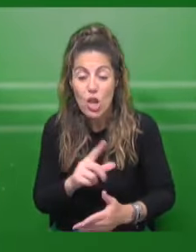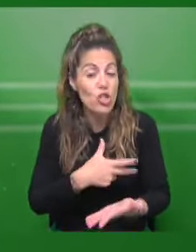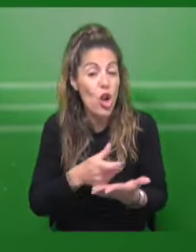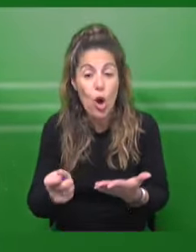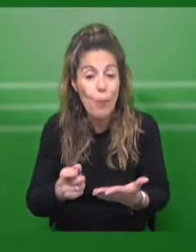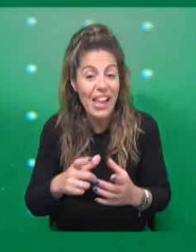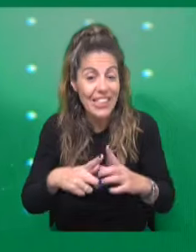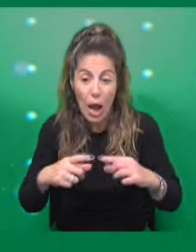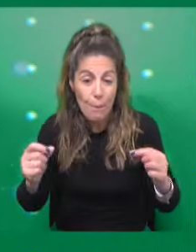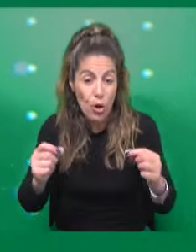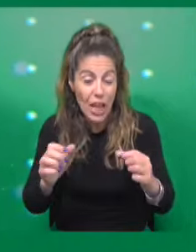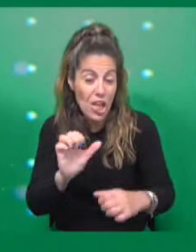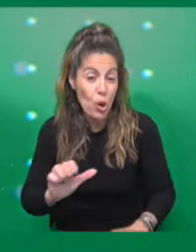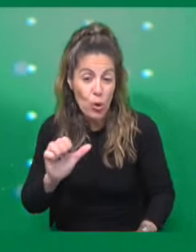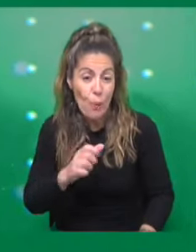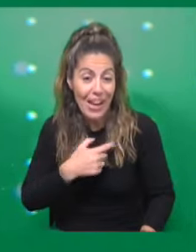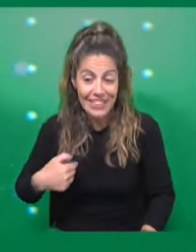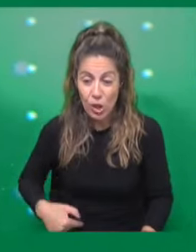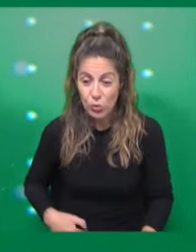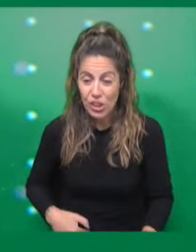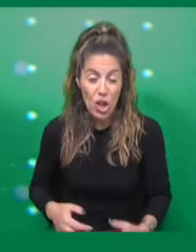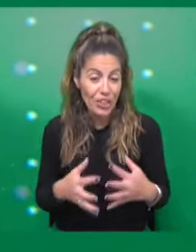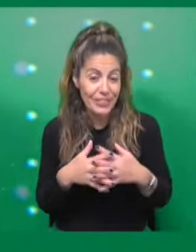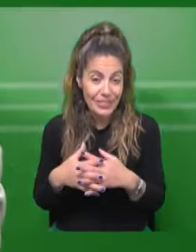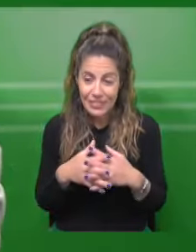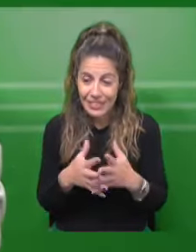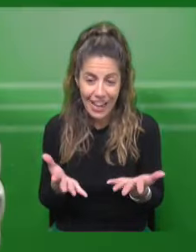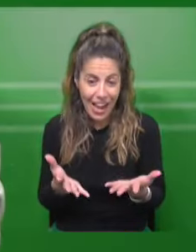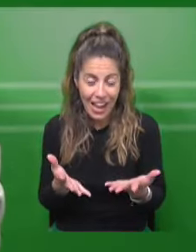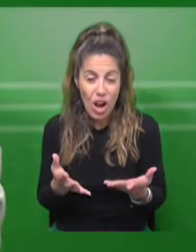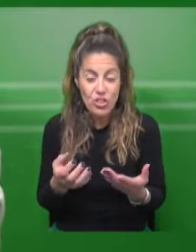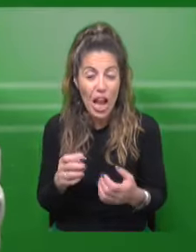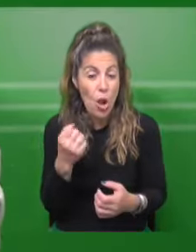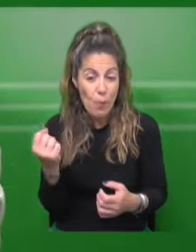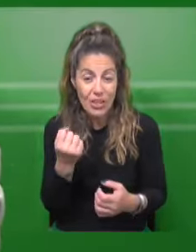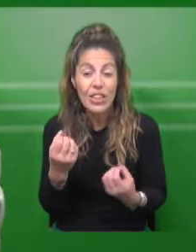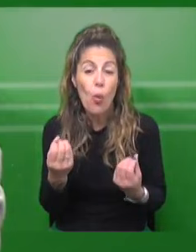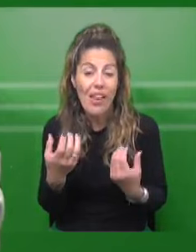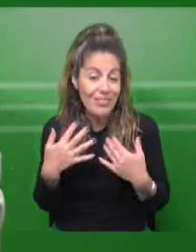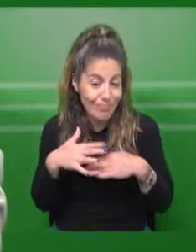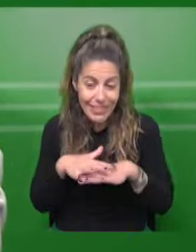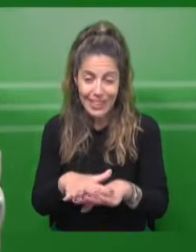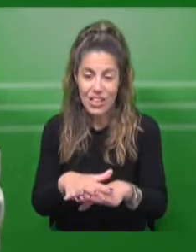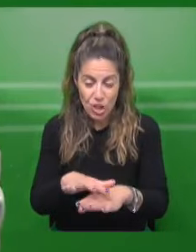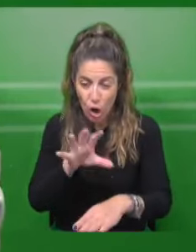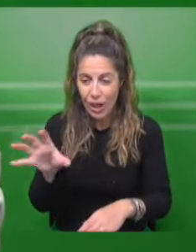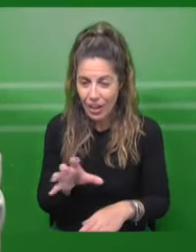china entonces la clave está en la integración regional por un lado por el mercado por otro lado y espero que lo puedan conversar con